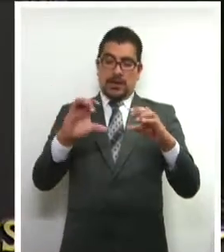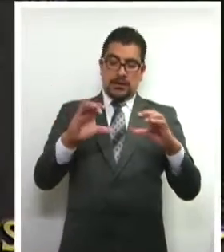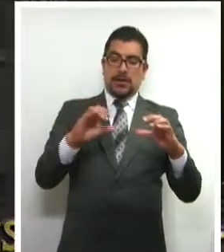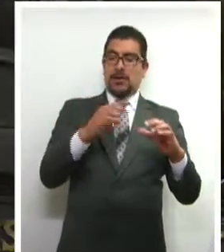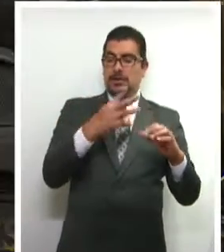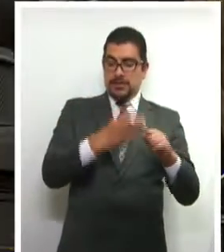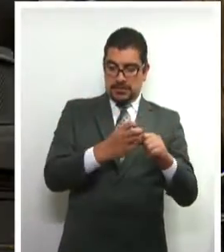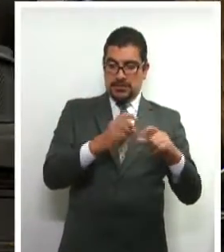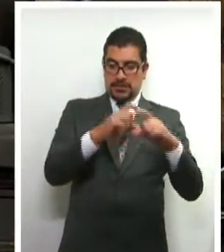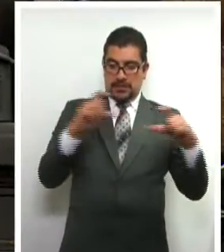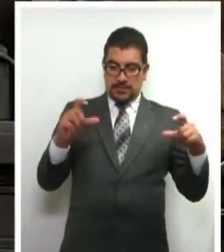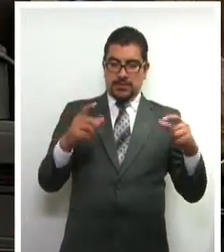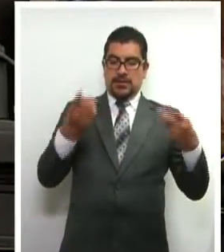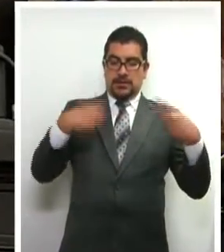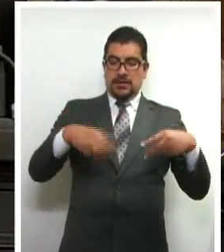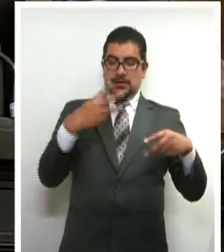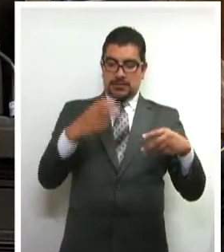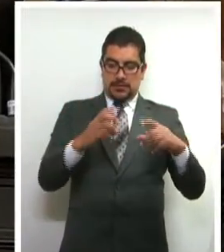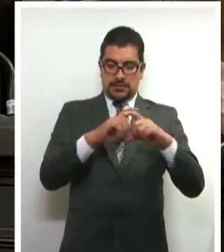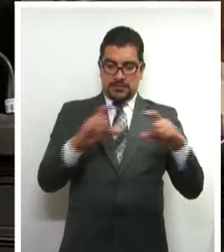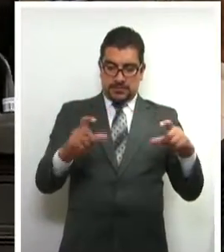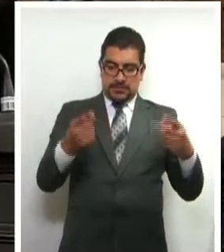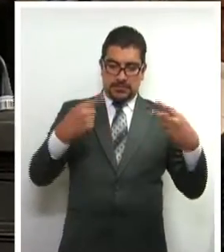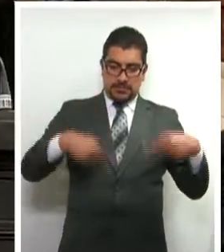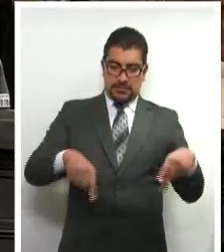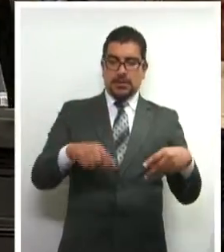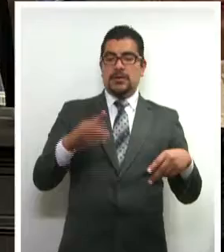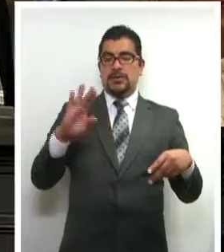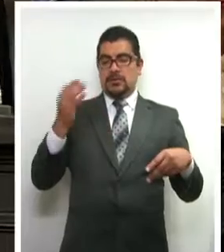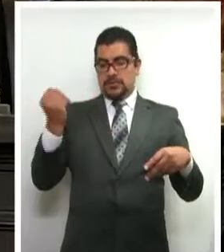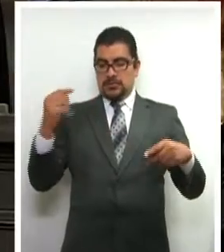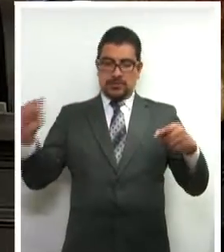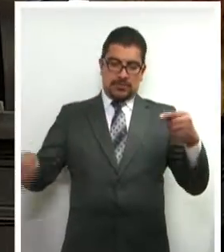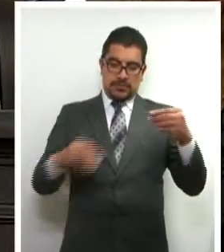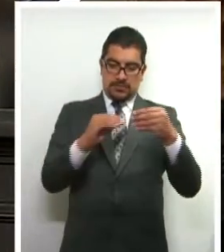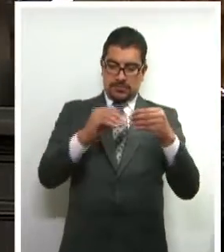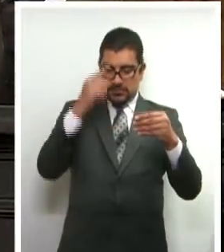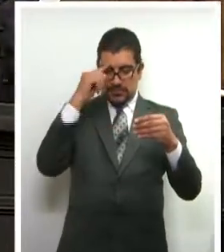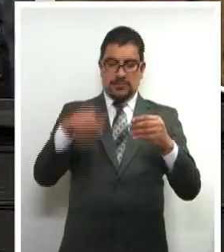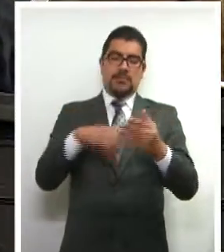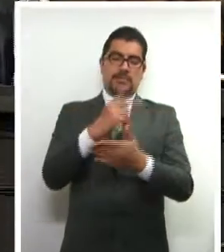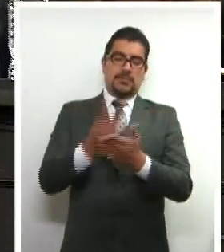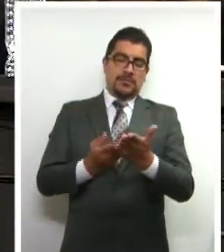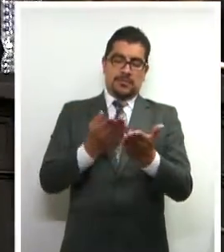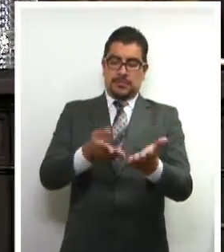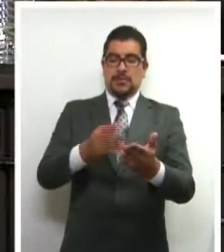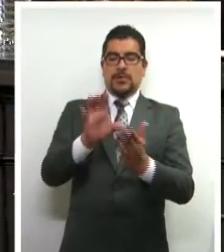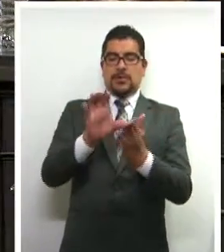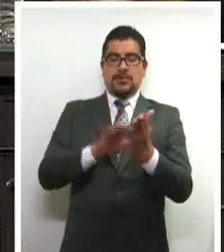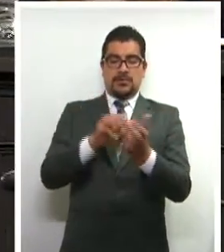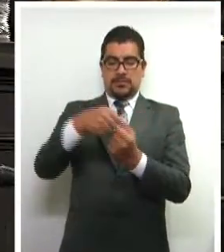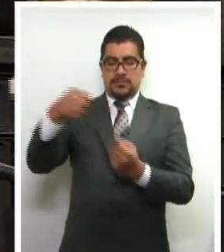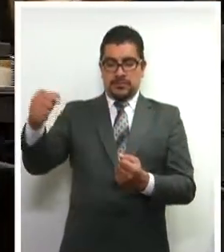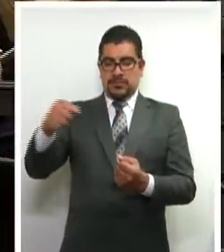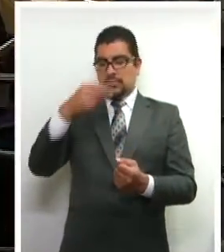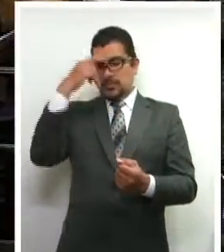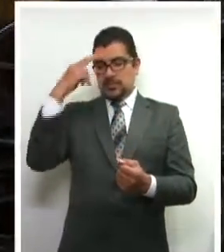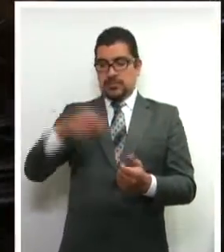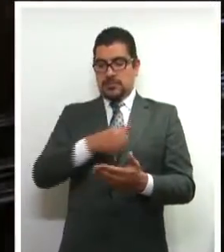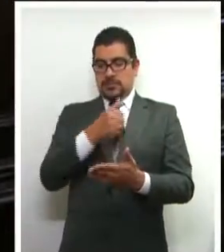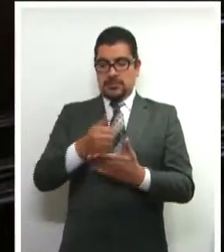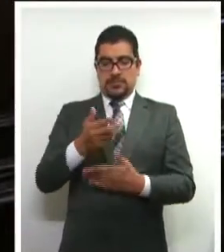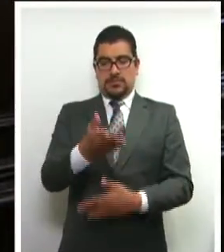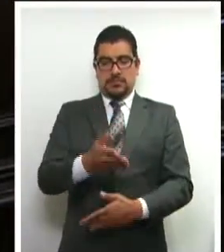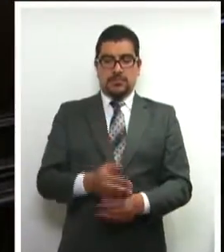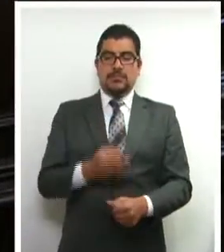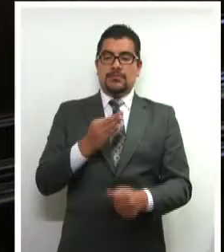fracción vigésima al numeral 3, apartado B del artículo 59 del proyecto de Constitución Política de la Ciudad de México.